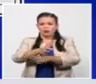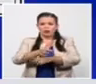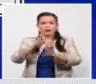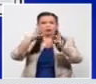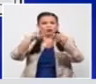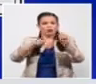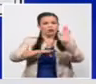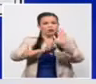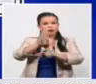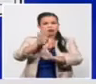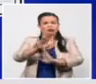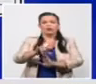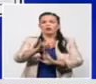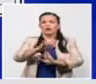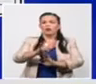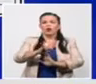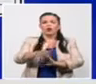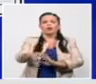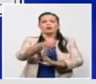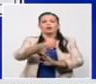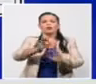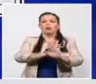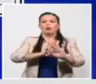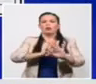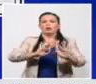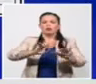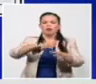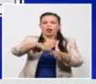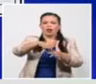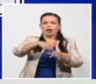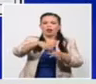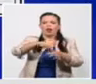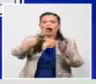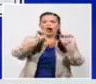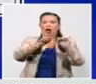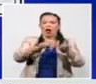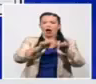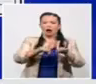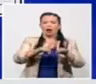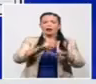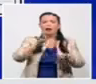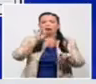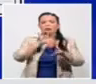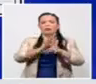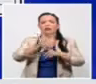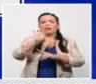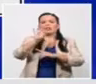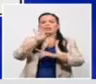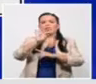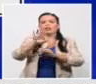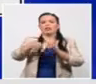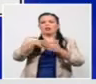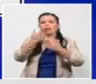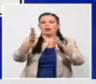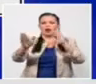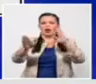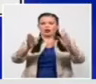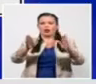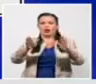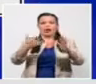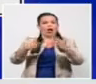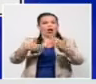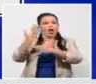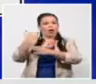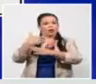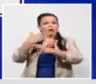municipio especial Isla de la Juventud, que hace 15 días se encontraba en cifras bajas,